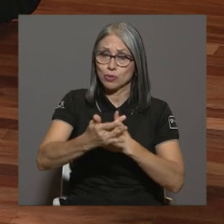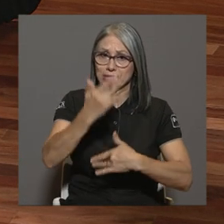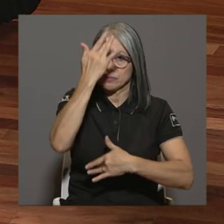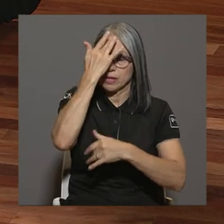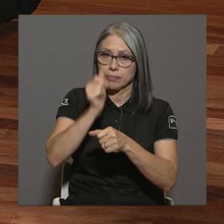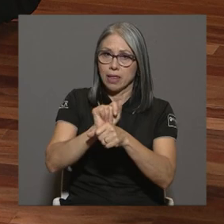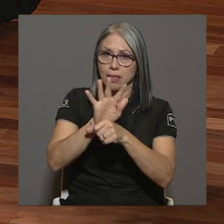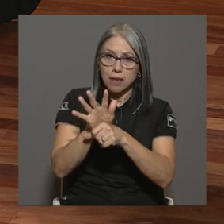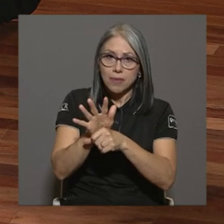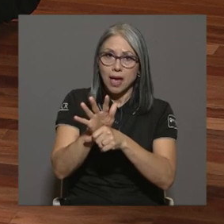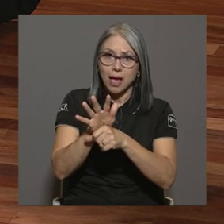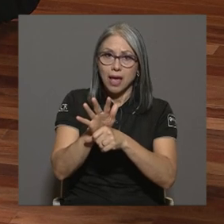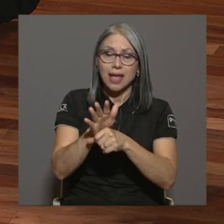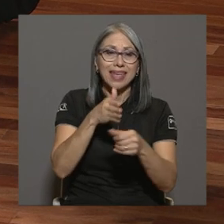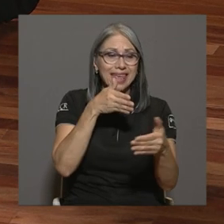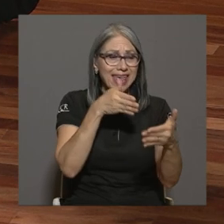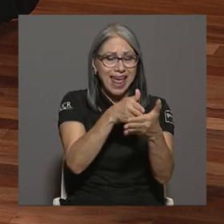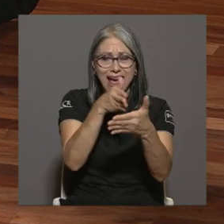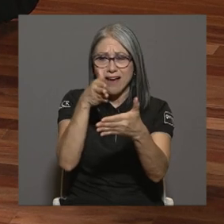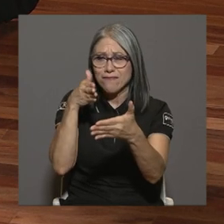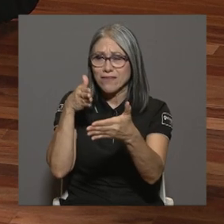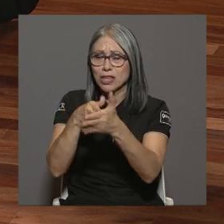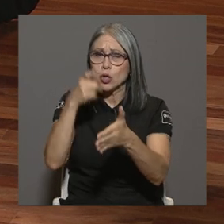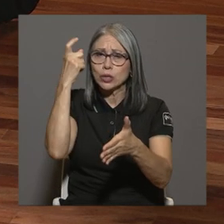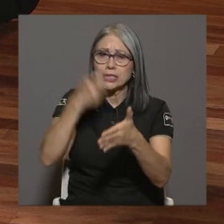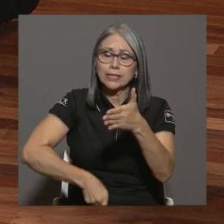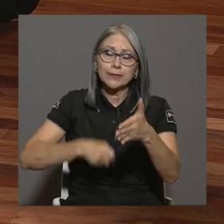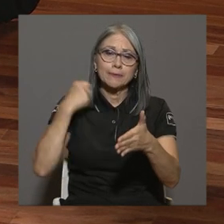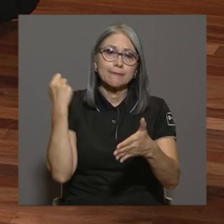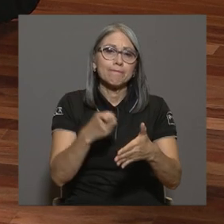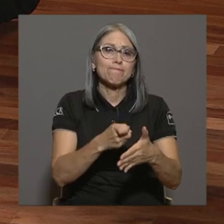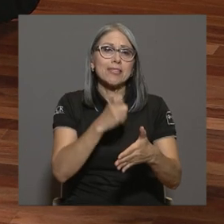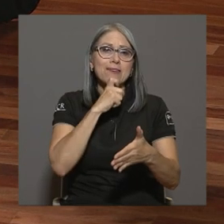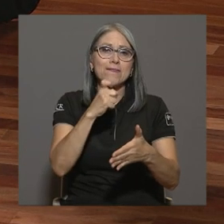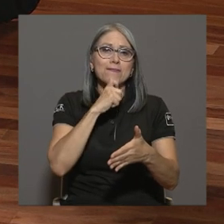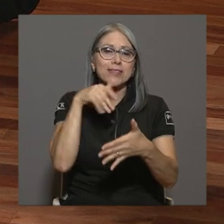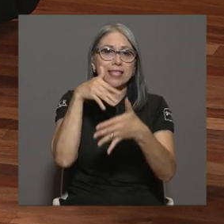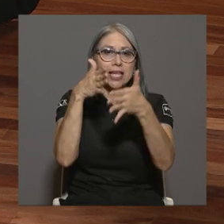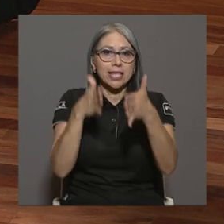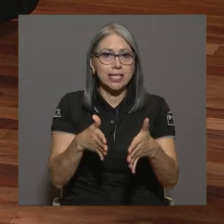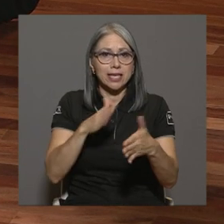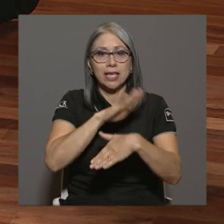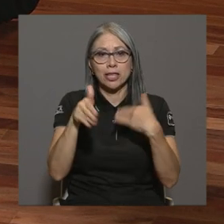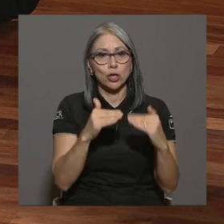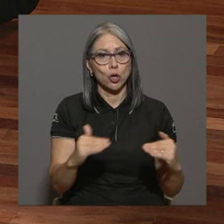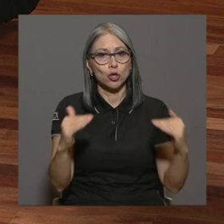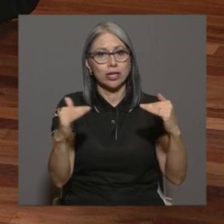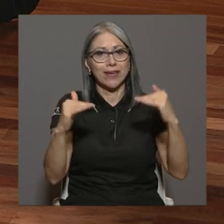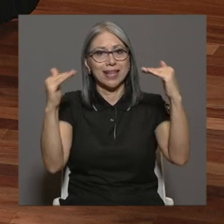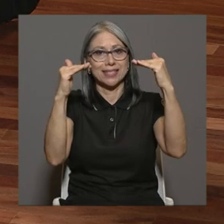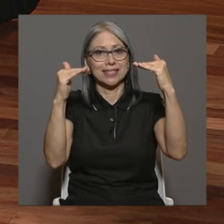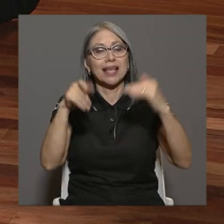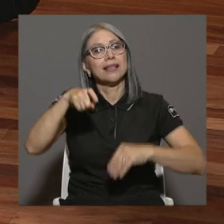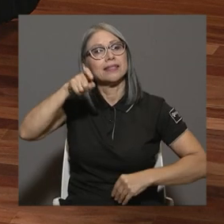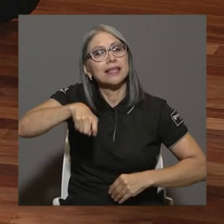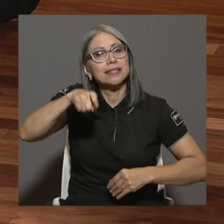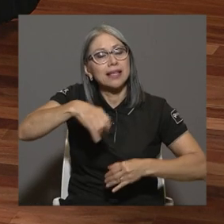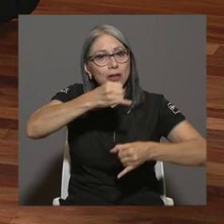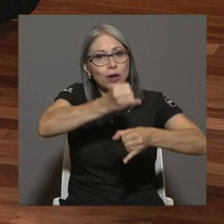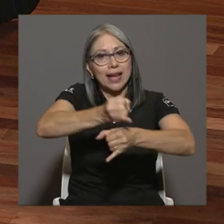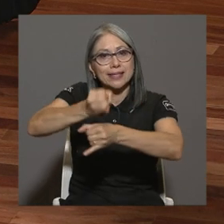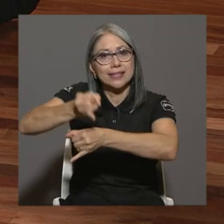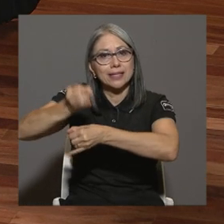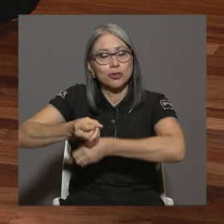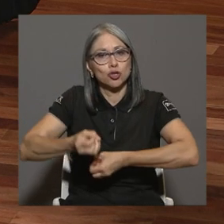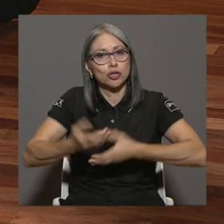post-pandemia que afectó con particular dureza a la población estudiantil en todos los niveles, es necesario que las instituciones